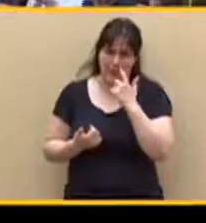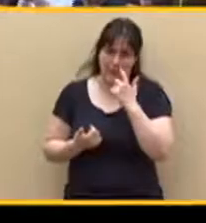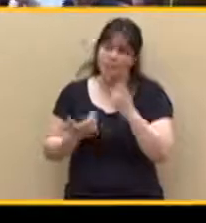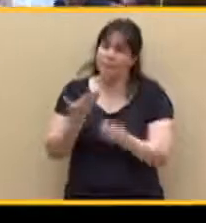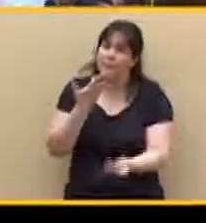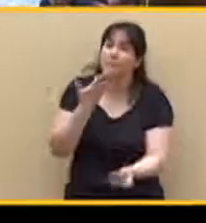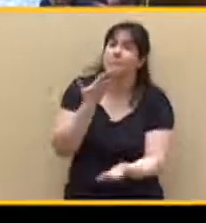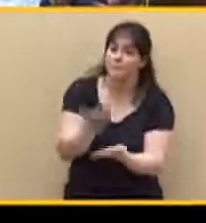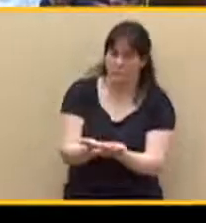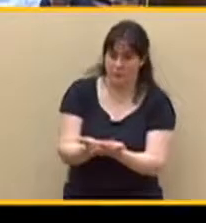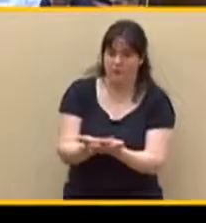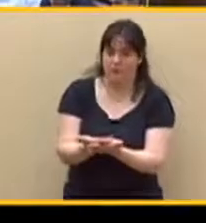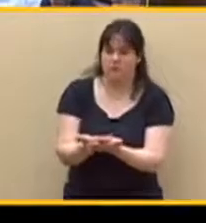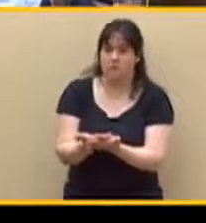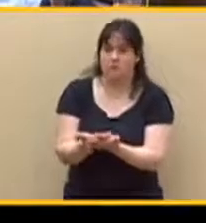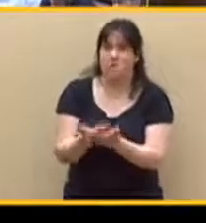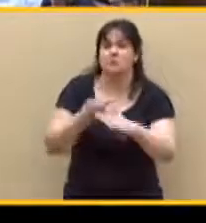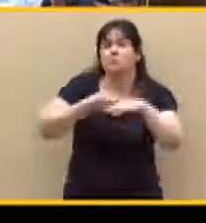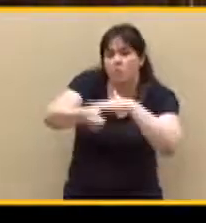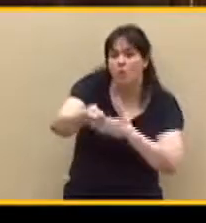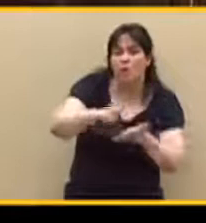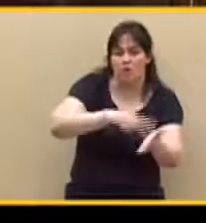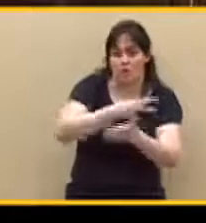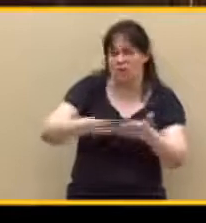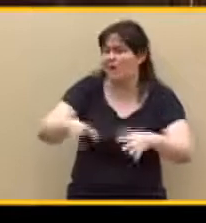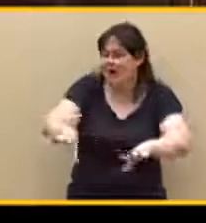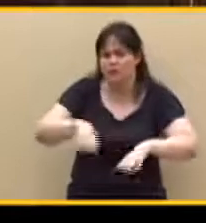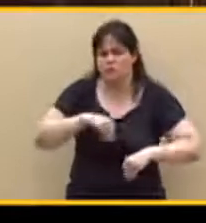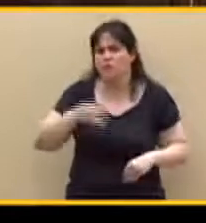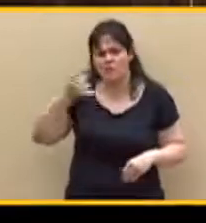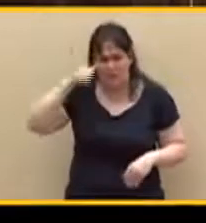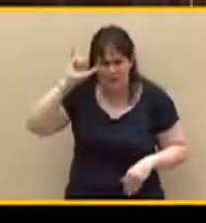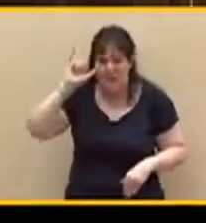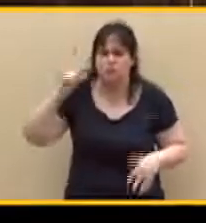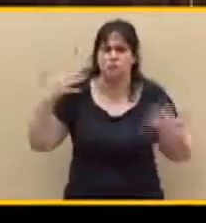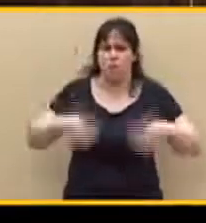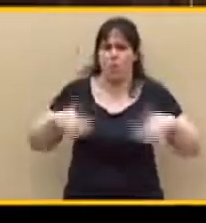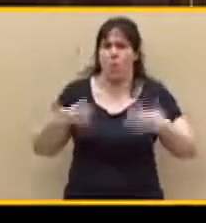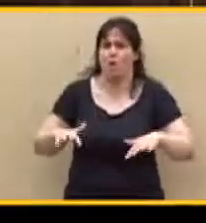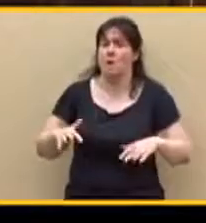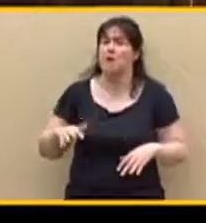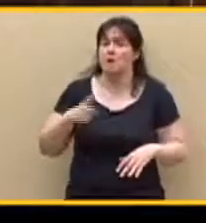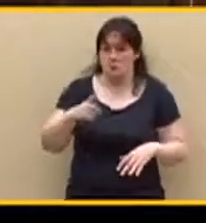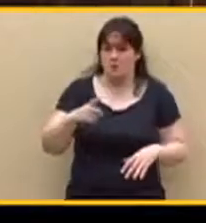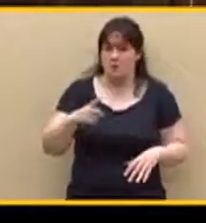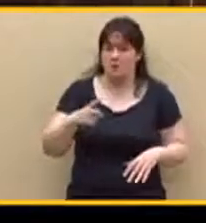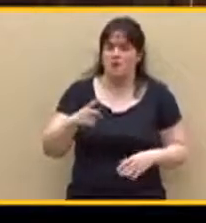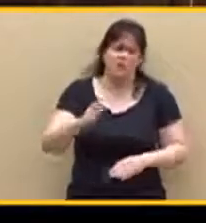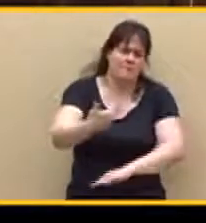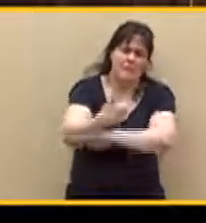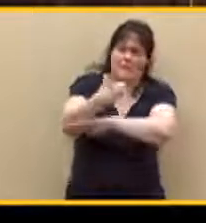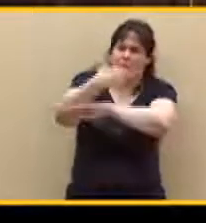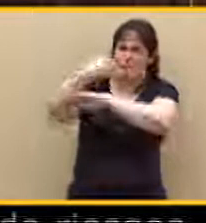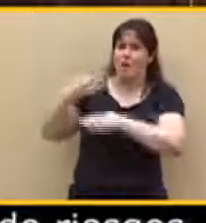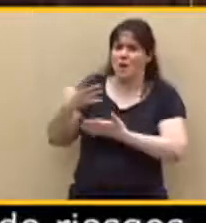presentamos esta moción de censura asumiendo enormes riesgos, entre ellos el de recibir todos los ataques de los aparatos de poder